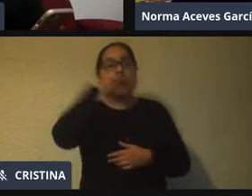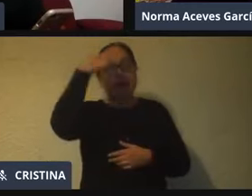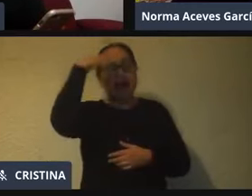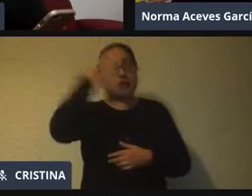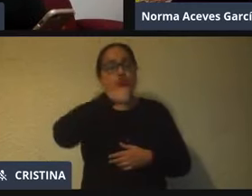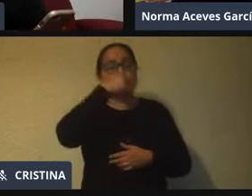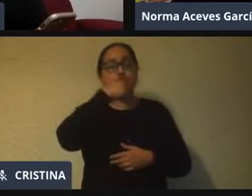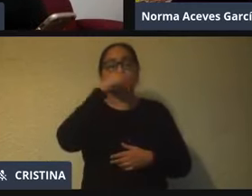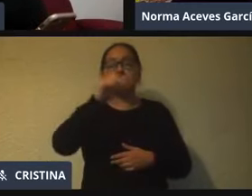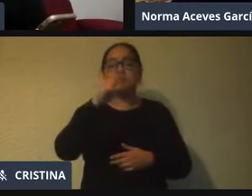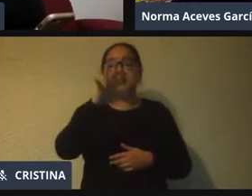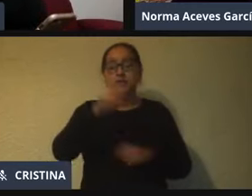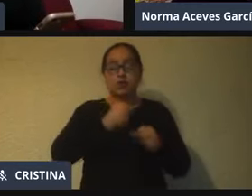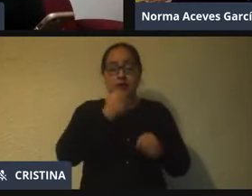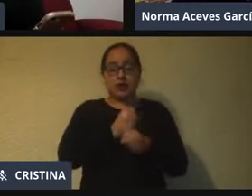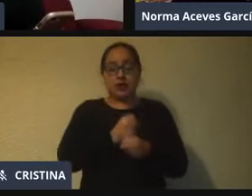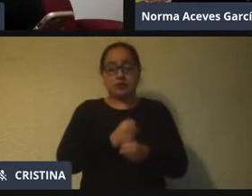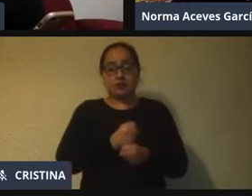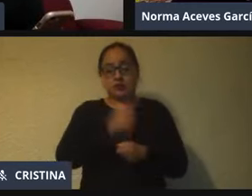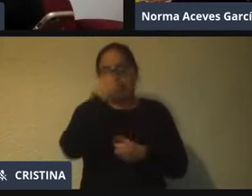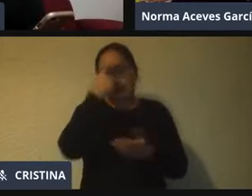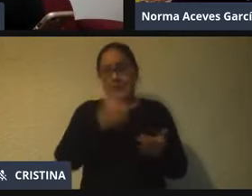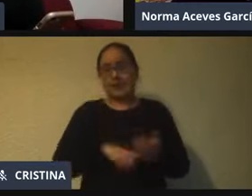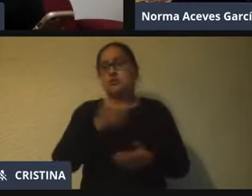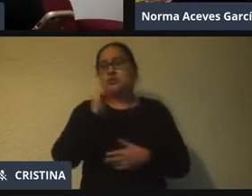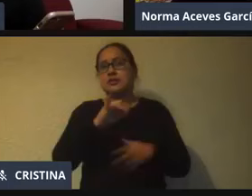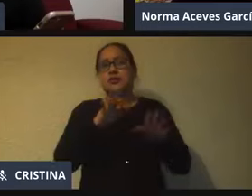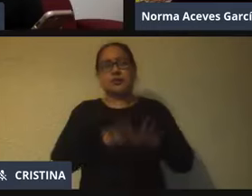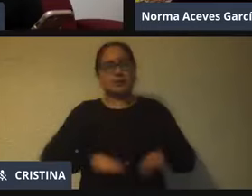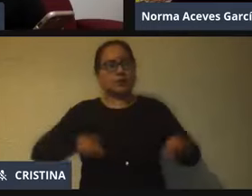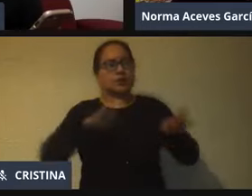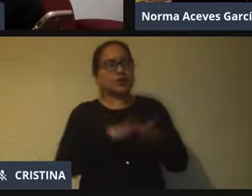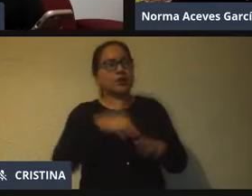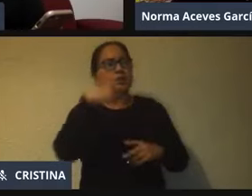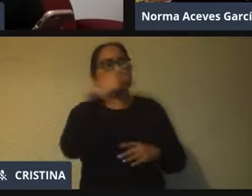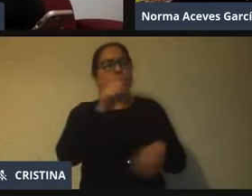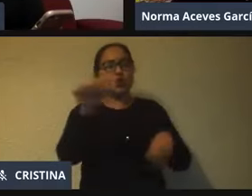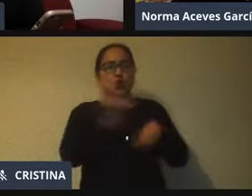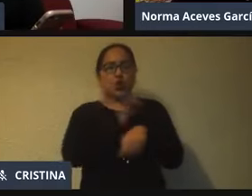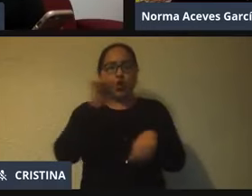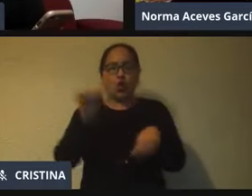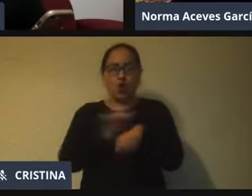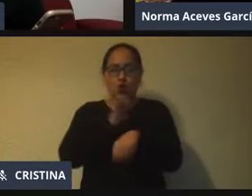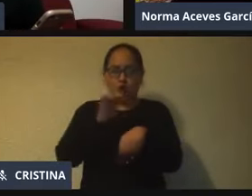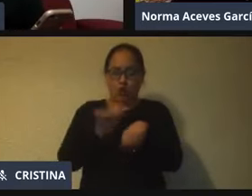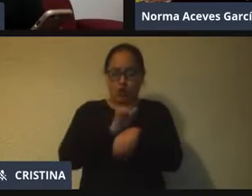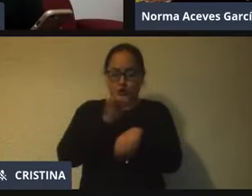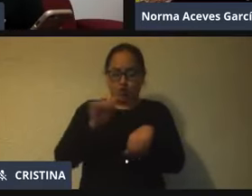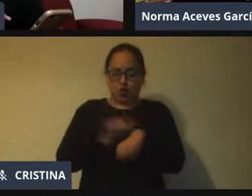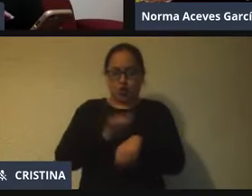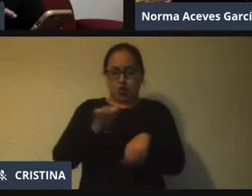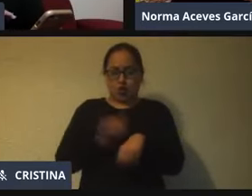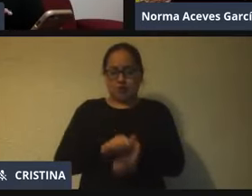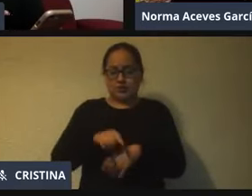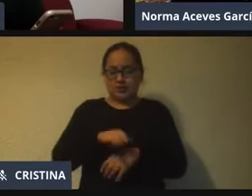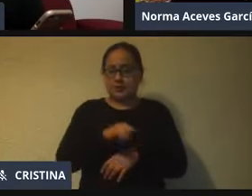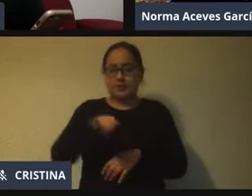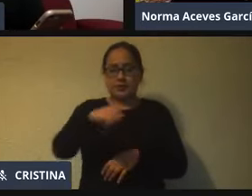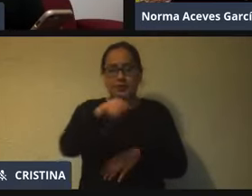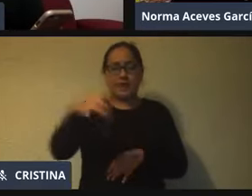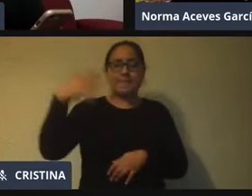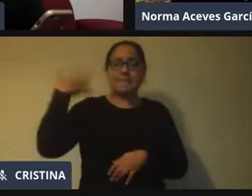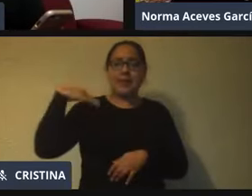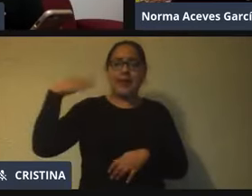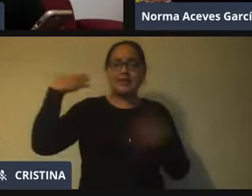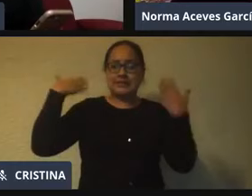años y creo que sí es necesario que dé una vuelta en el coche con ventanas cerradas y guantes tapabocas. Ella está